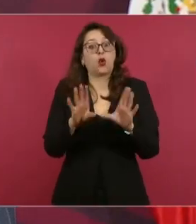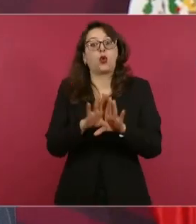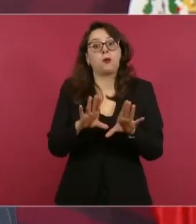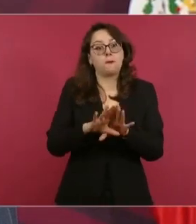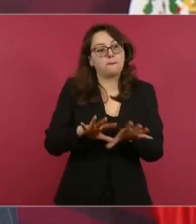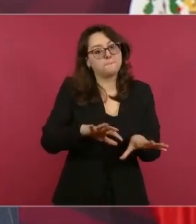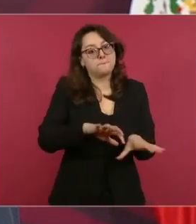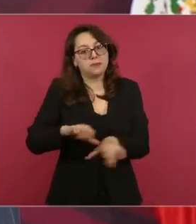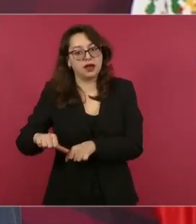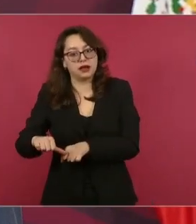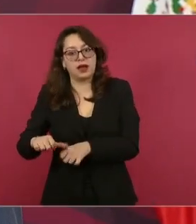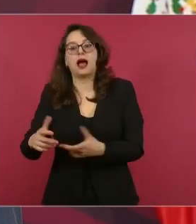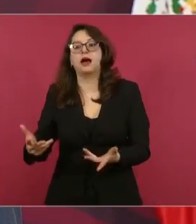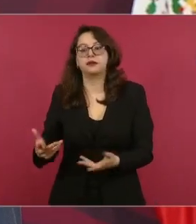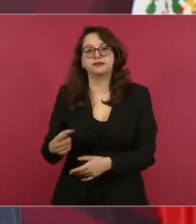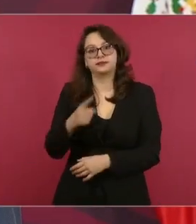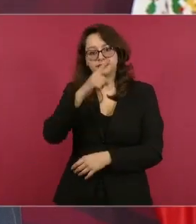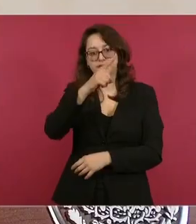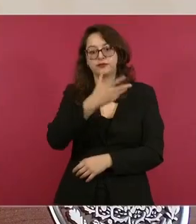sensible,